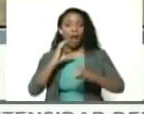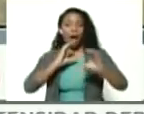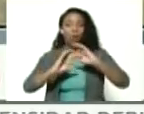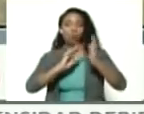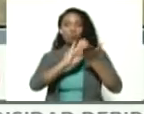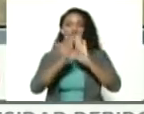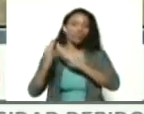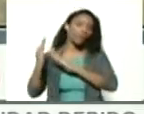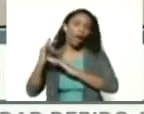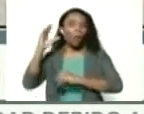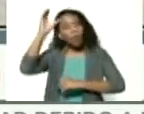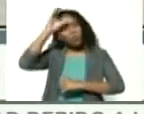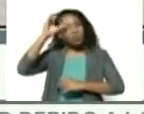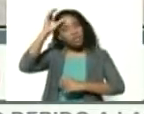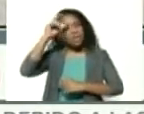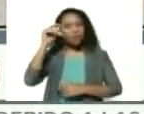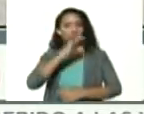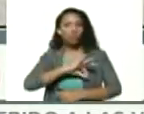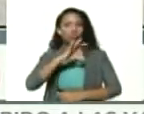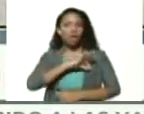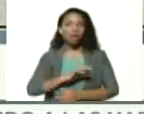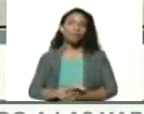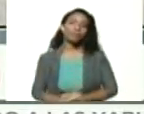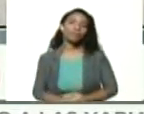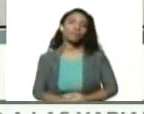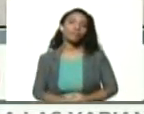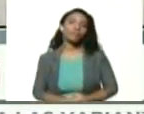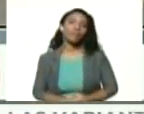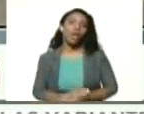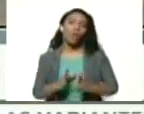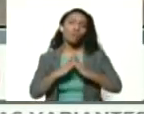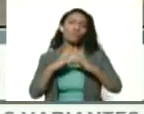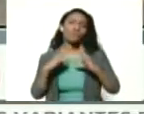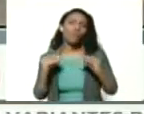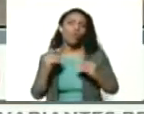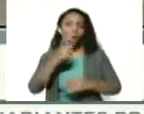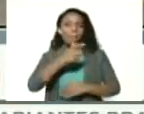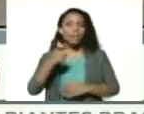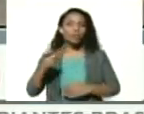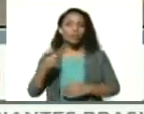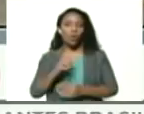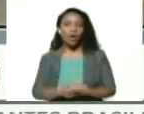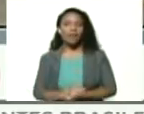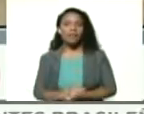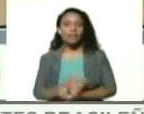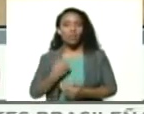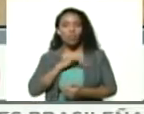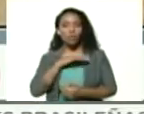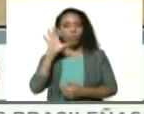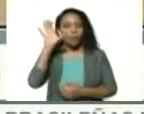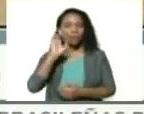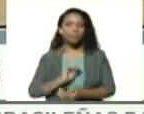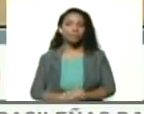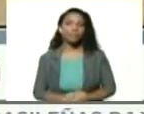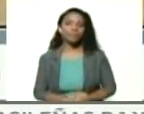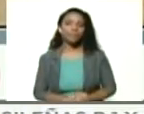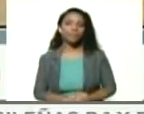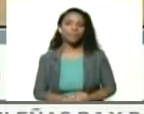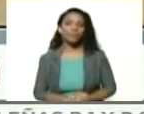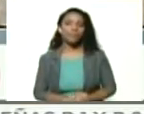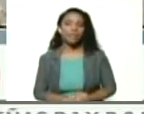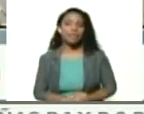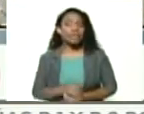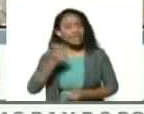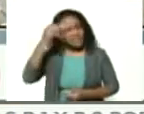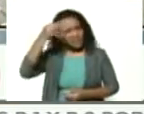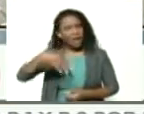comunidad, en la conciencia social de todos los ciudadanos y ciudadanas de nuestro país.